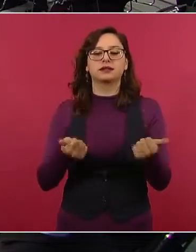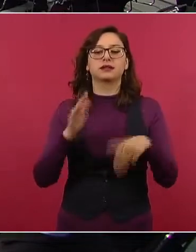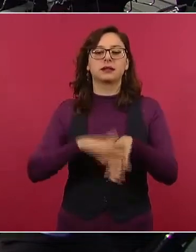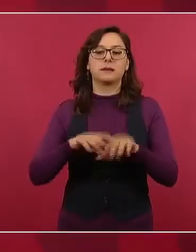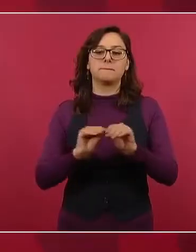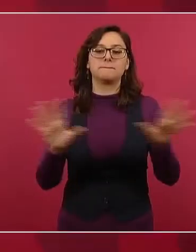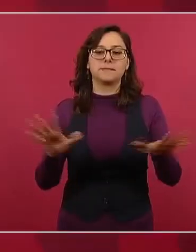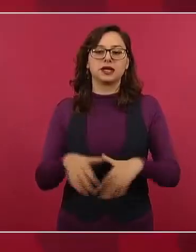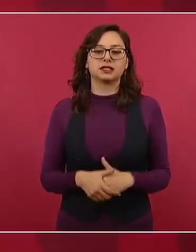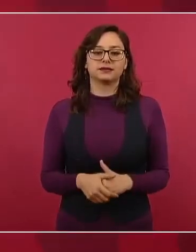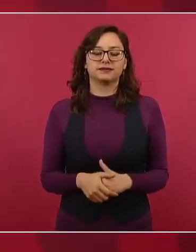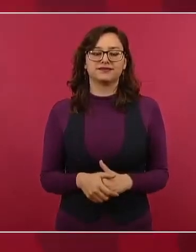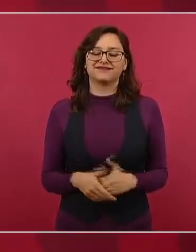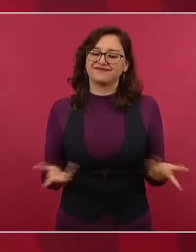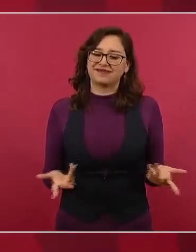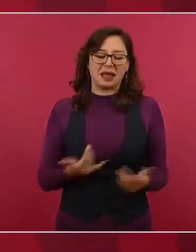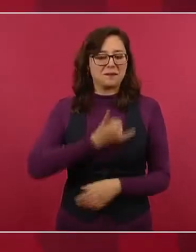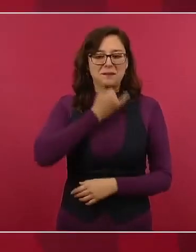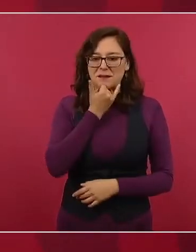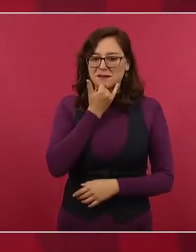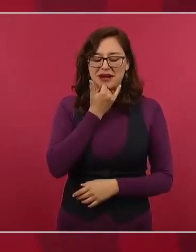por la manera en que respondo,